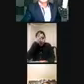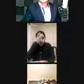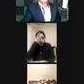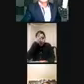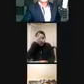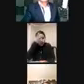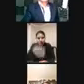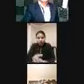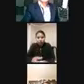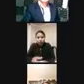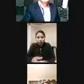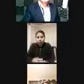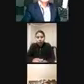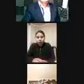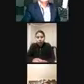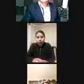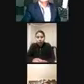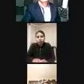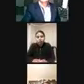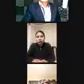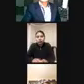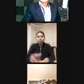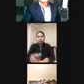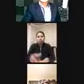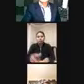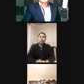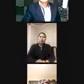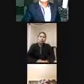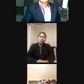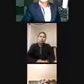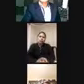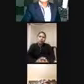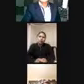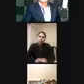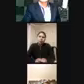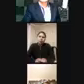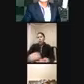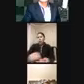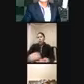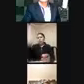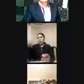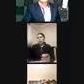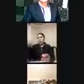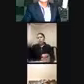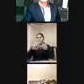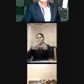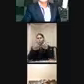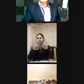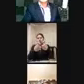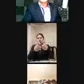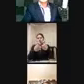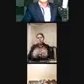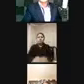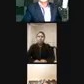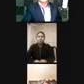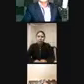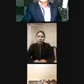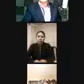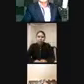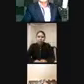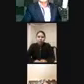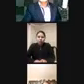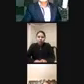Roxana, nos dice, doctora Mariela, ¿qué tratamiento tendría a mi hijo que le salió dos dientes juntos en la parte